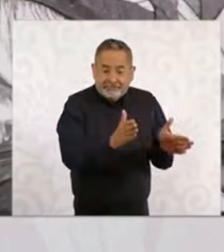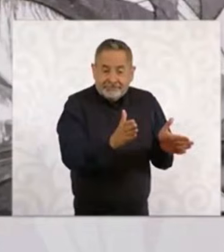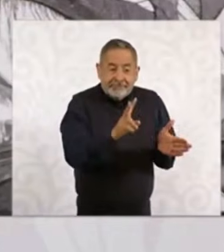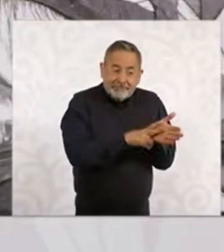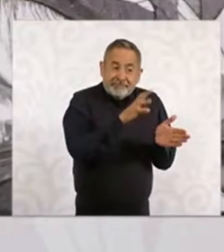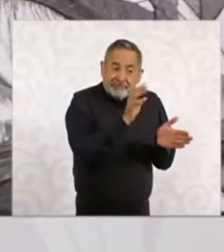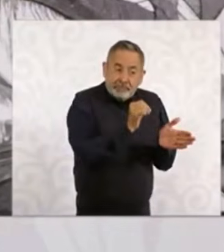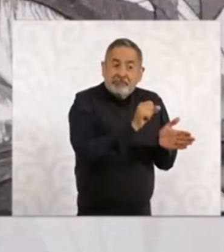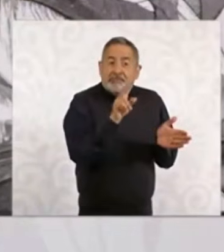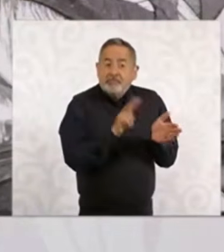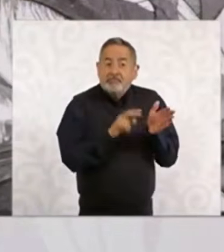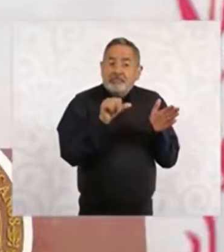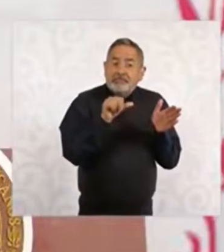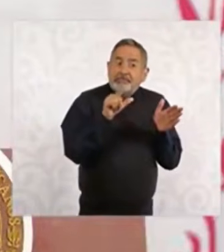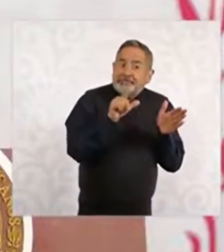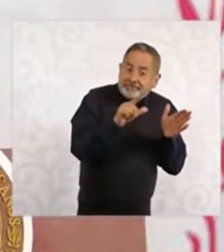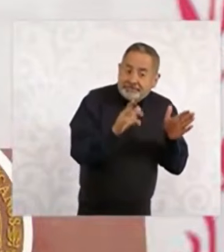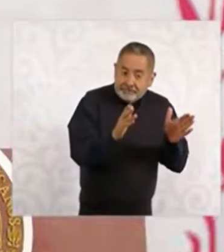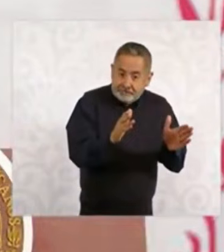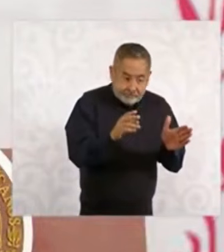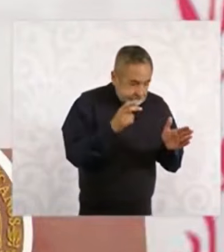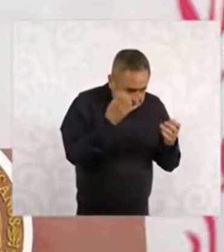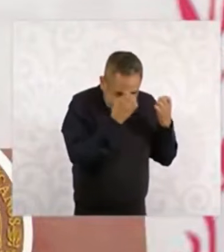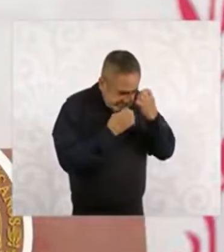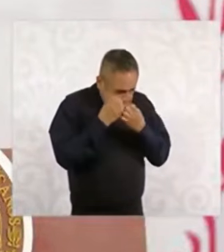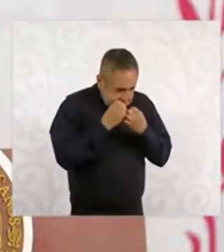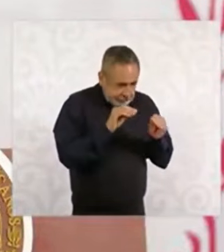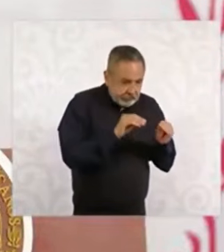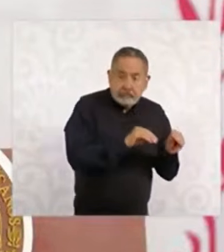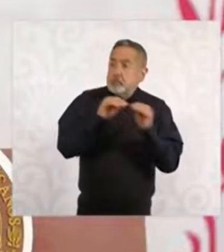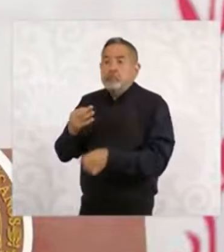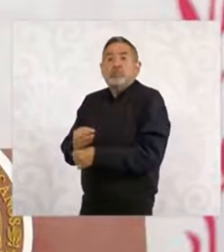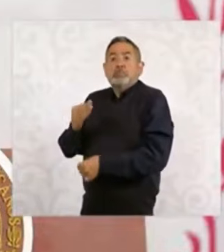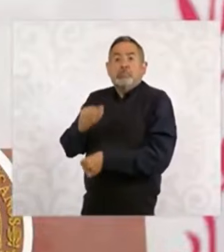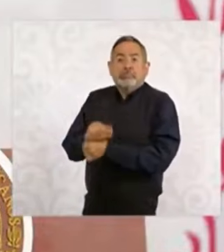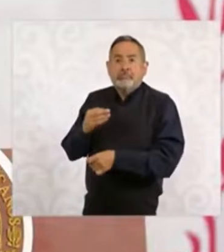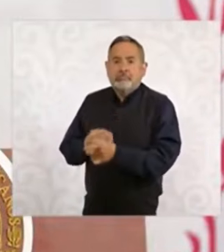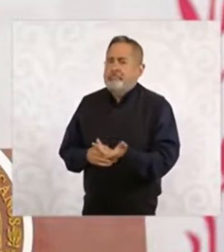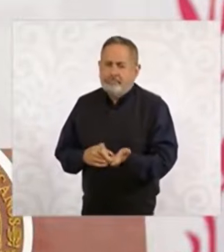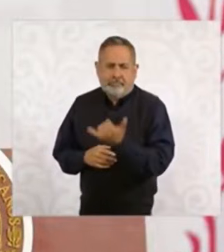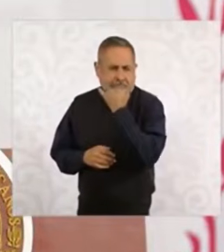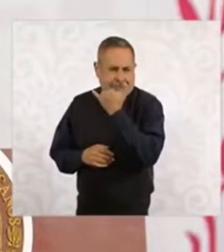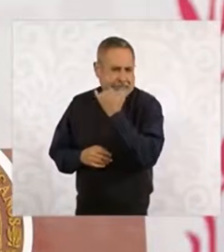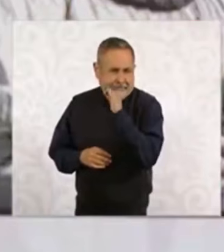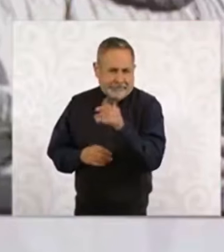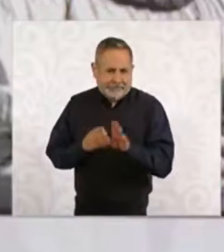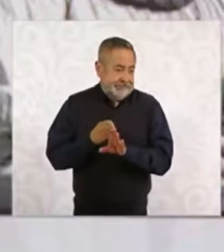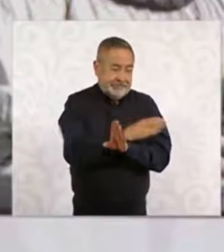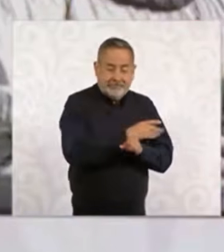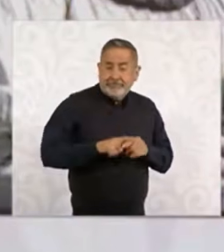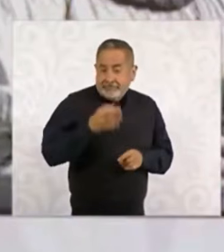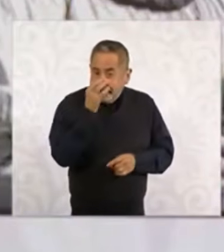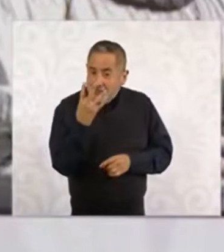Los resultados que obtienen de ese análisis los extrapolan hasta el 2025. 4 estados